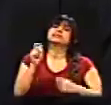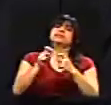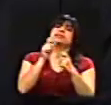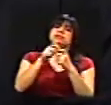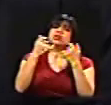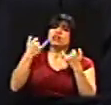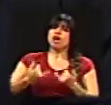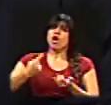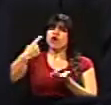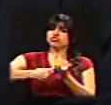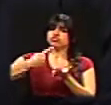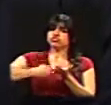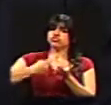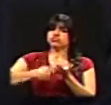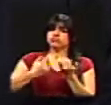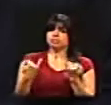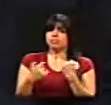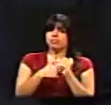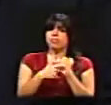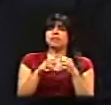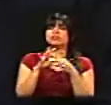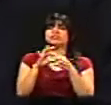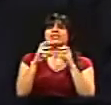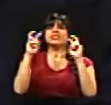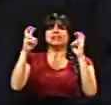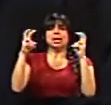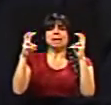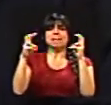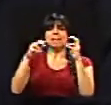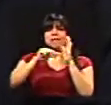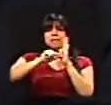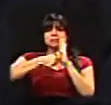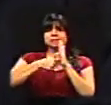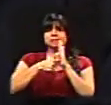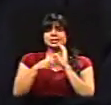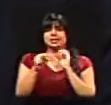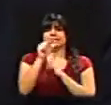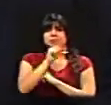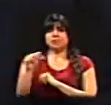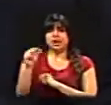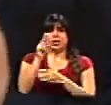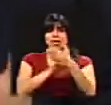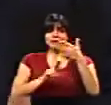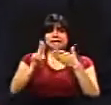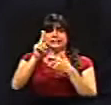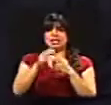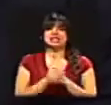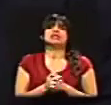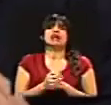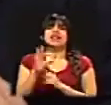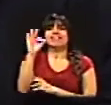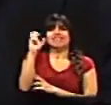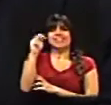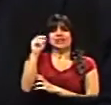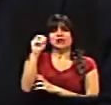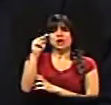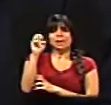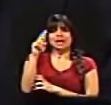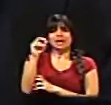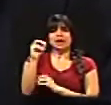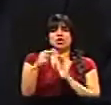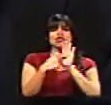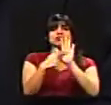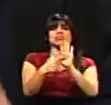vamos a conversar en esta ocasión acerca del tema principal de la portada del Semanario Universidad, el fenómeno Villalta, para rayos